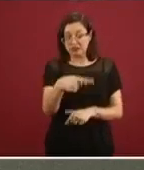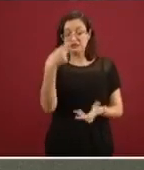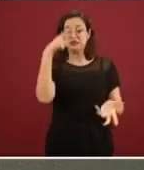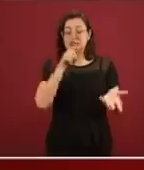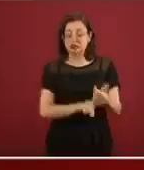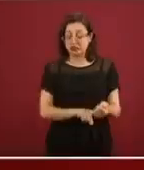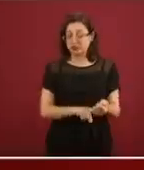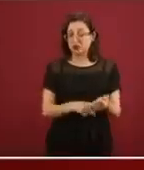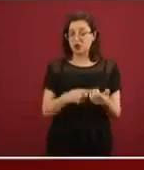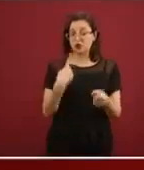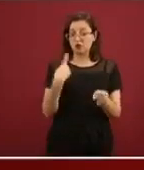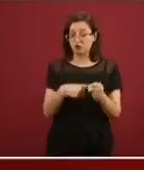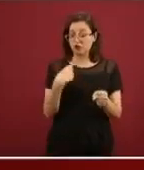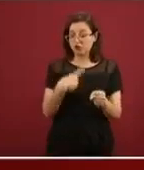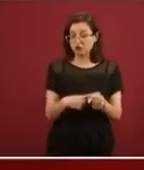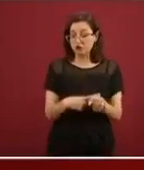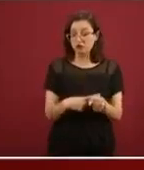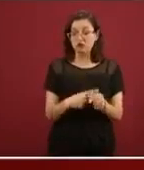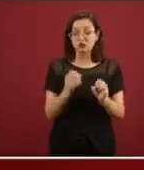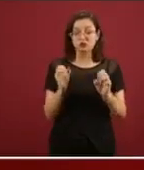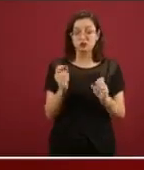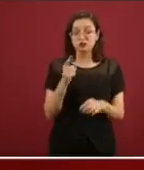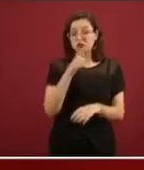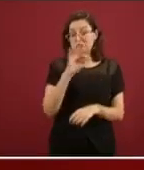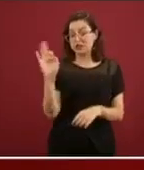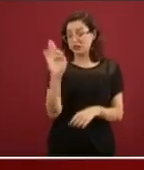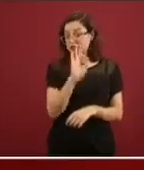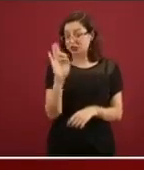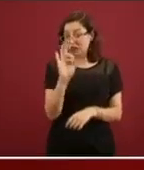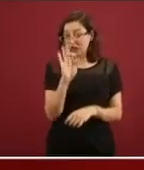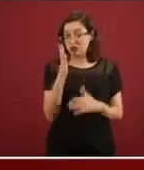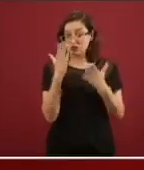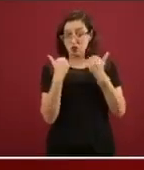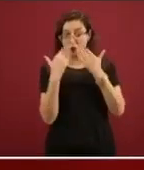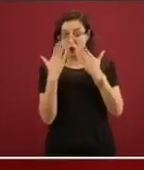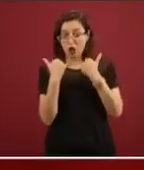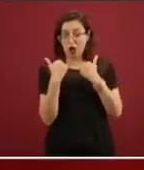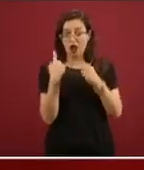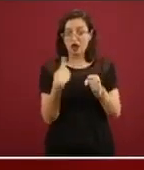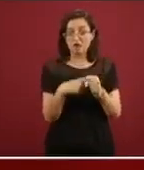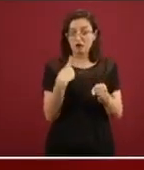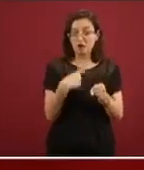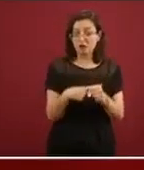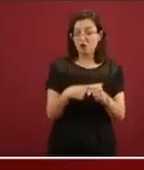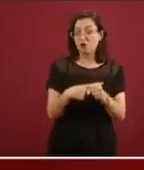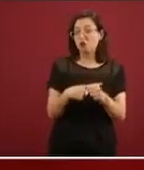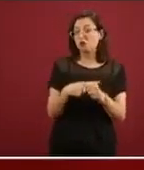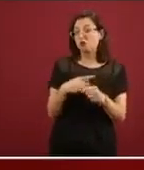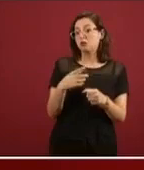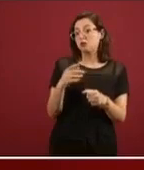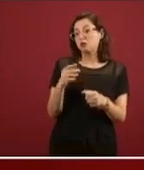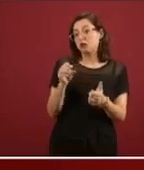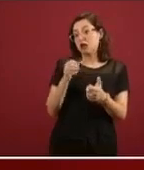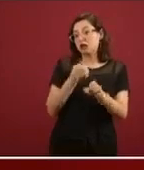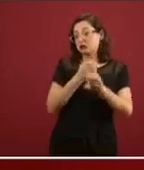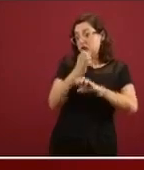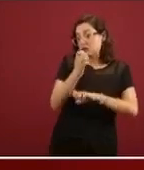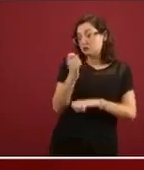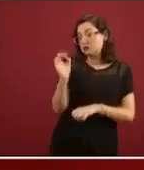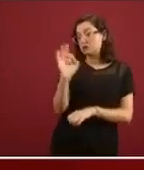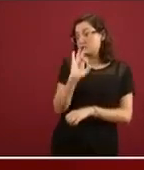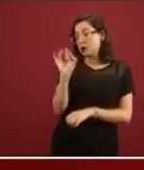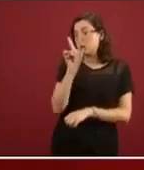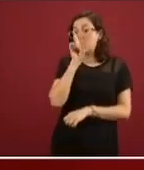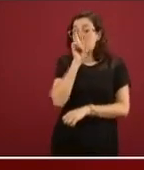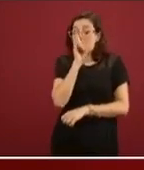son porque no han reportado los estados casos? Y se lo comento por lo siguiente, en algunas entidades